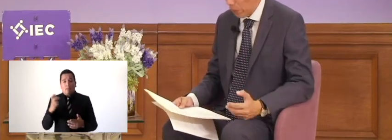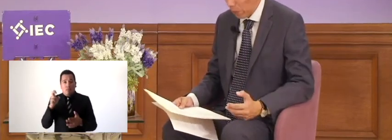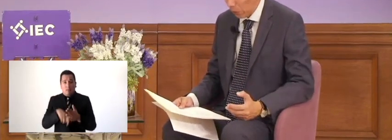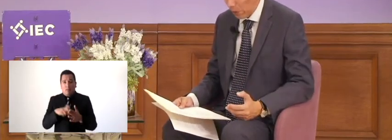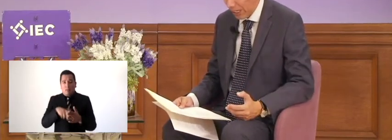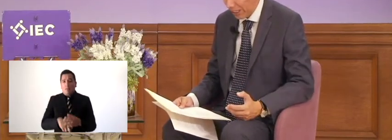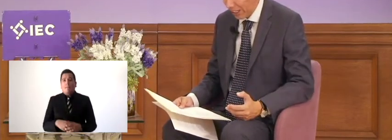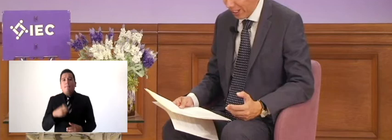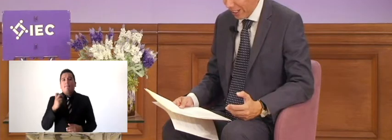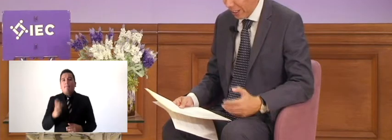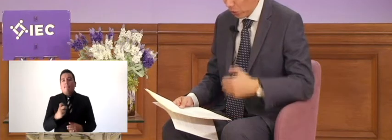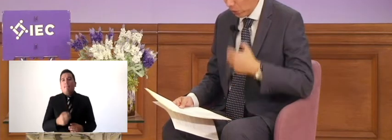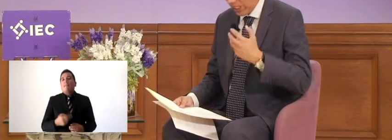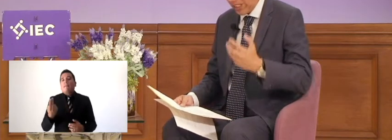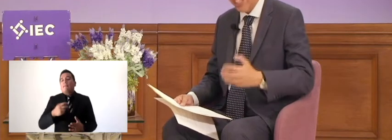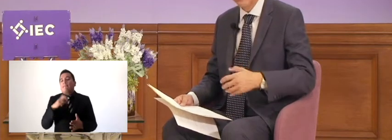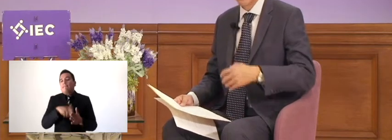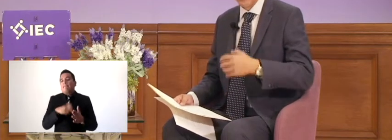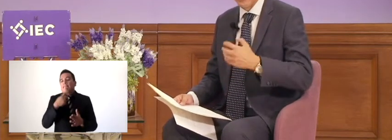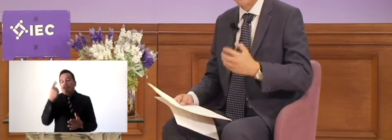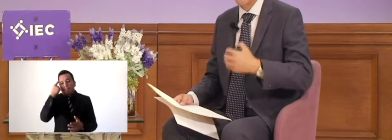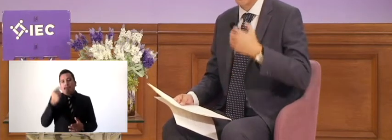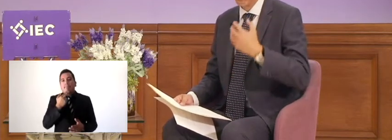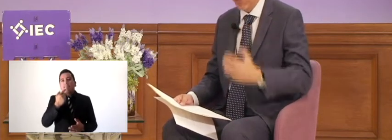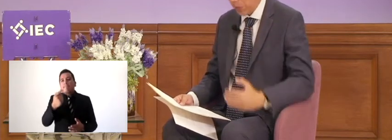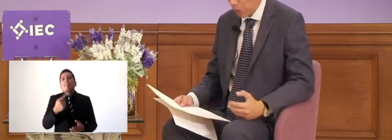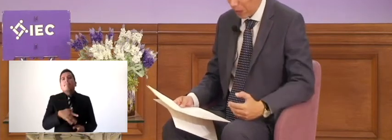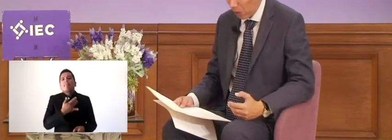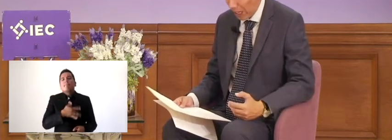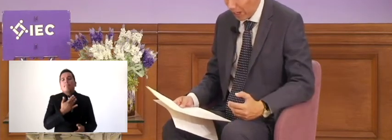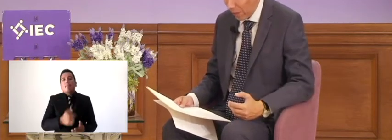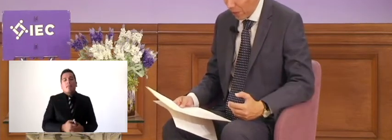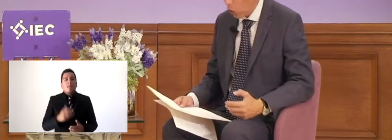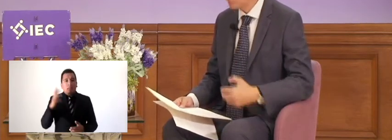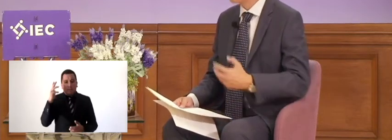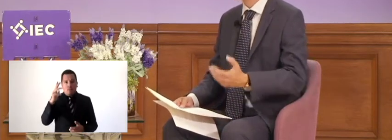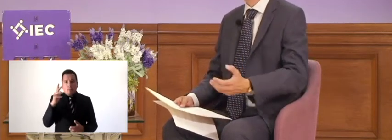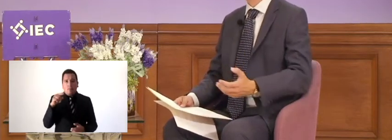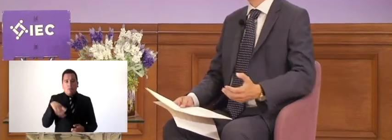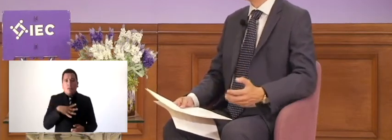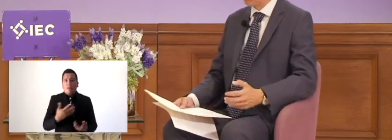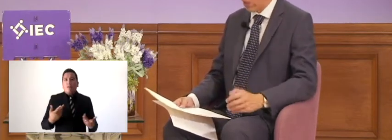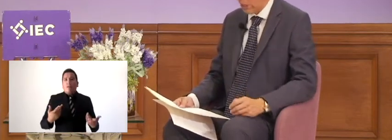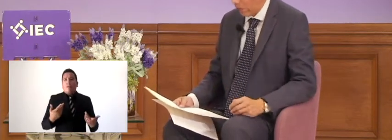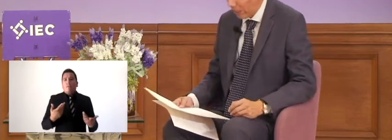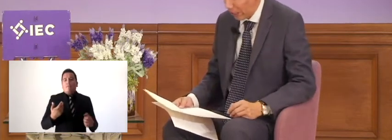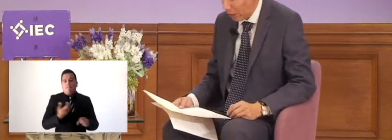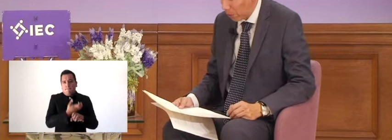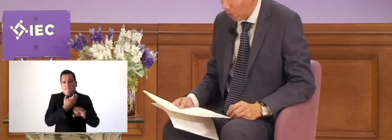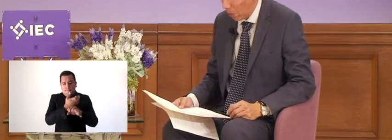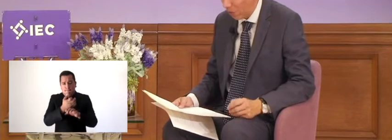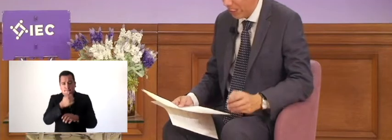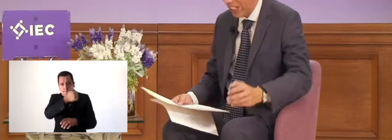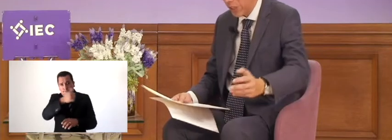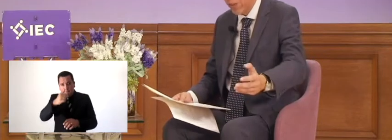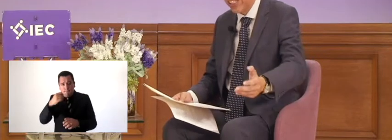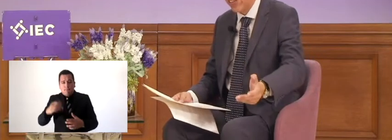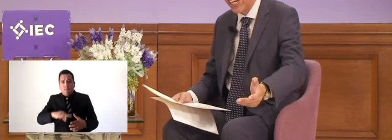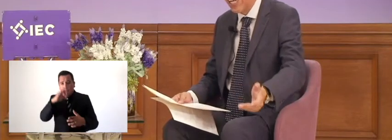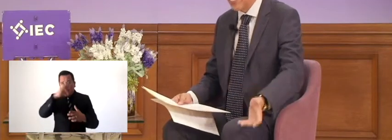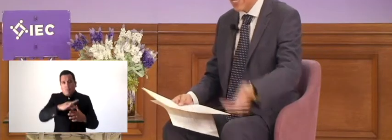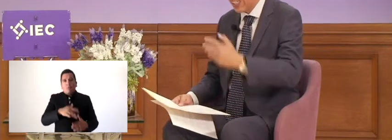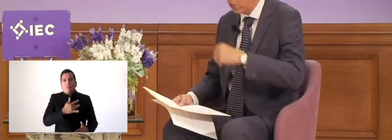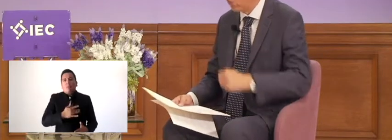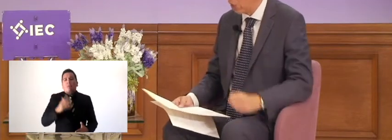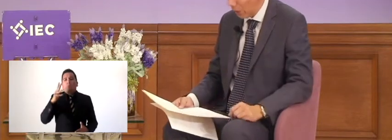áreas de oportunidad. Dentro de esas áreas donde podemos mejorar, ¿cómo ves a futuro este federalismo